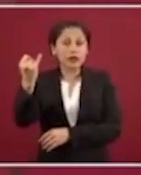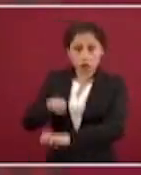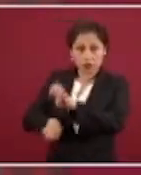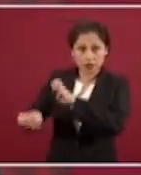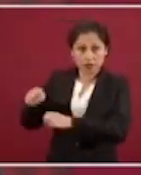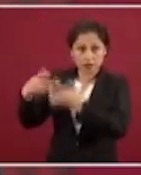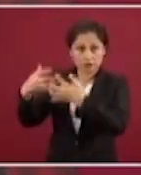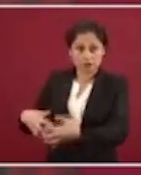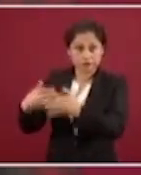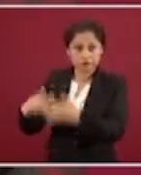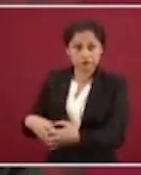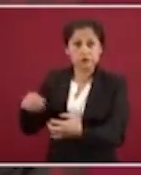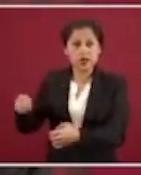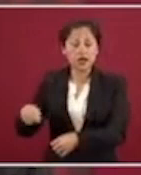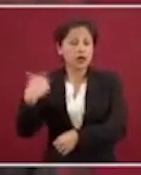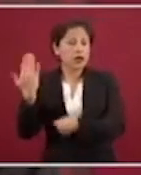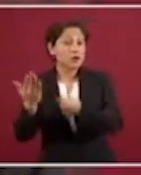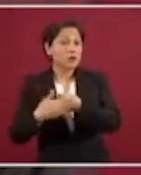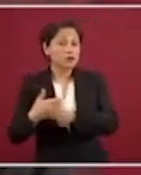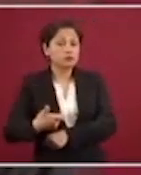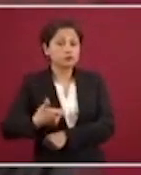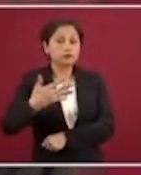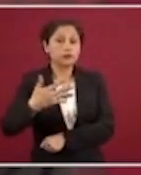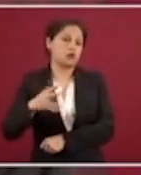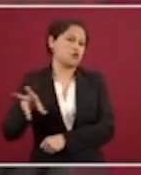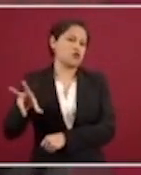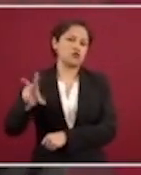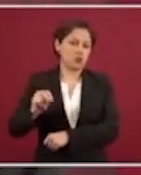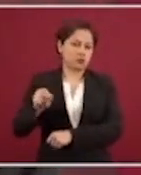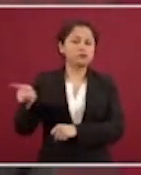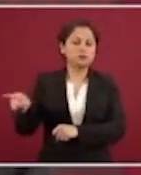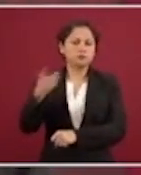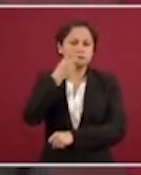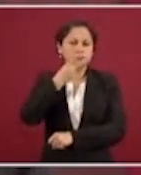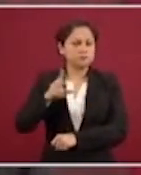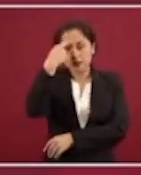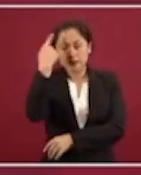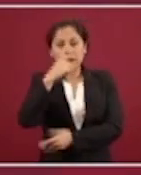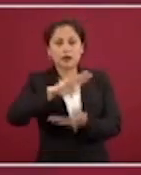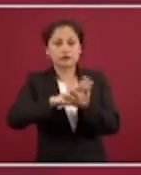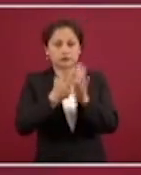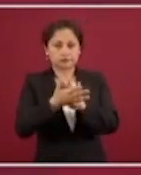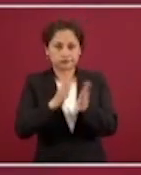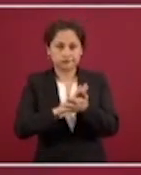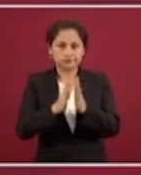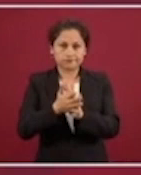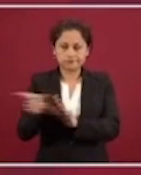maíz, que es la materia prima para las tortillas. Lo